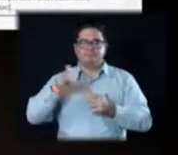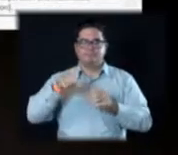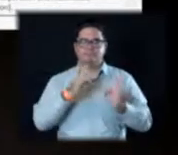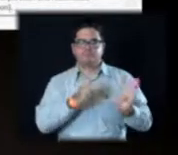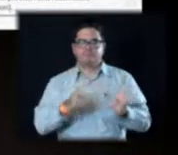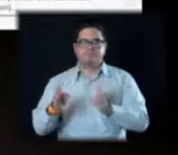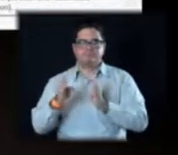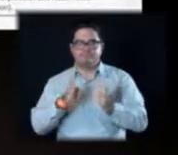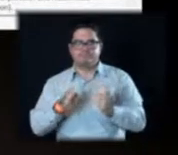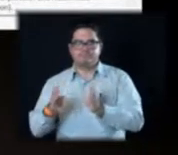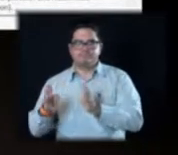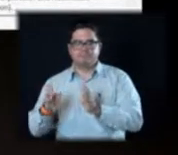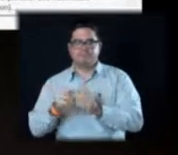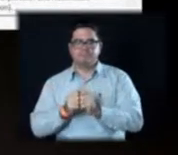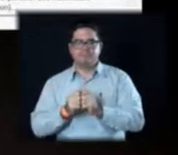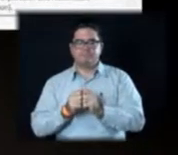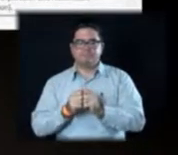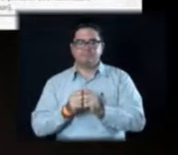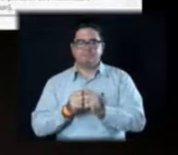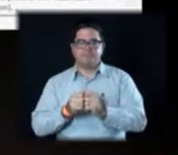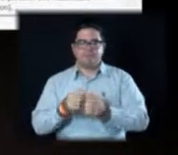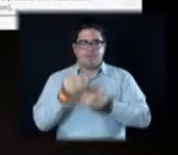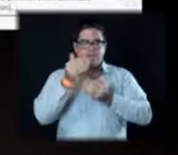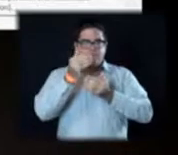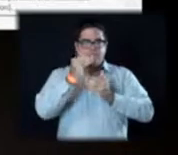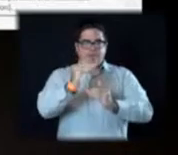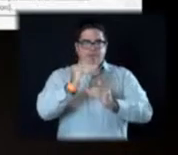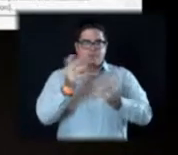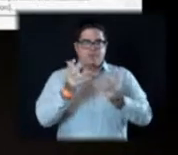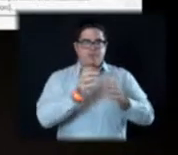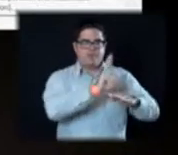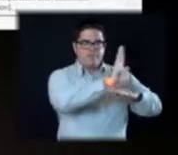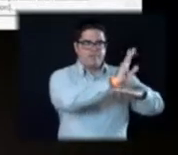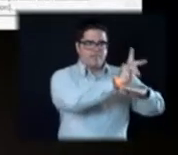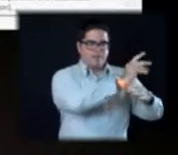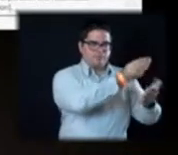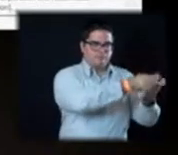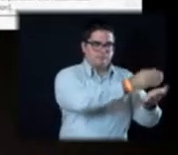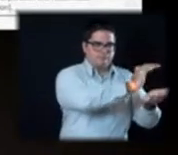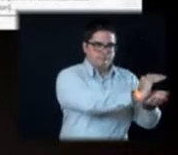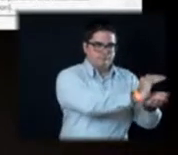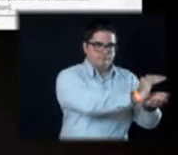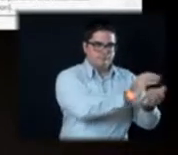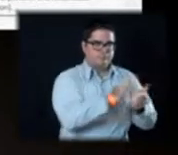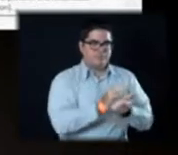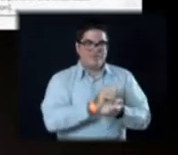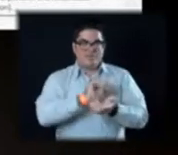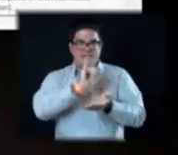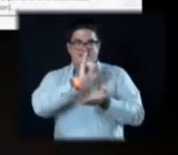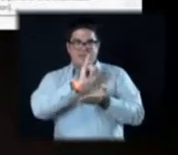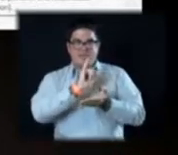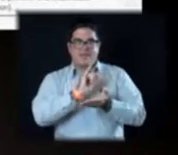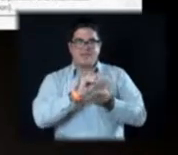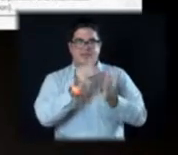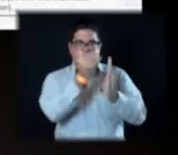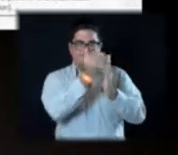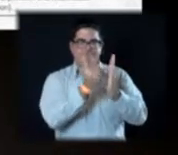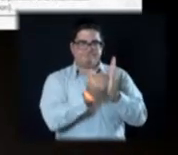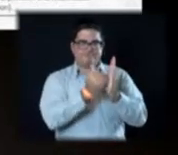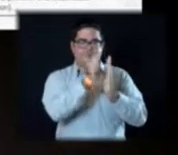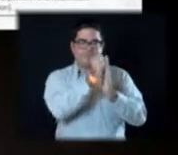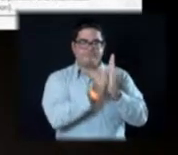los activos están comprometidos. Este ejercicio está limitado para cuentas de banco y no ha incluido ninguna cuenta de inversiones de